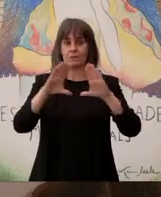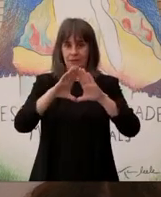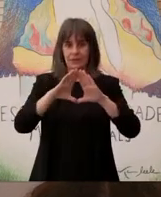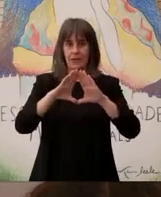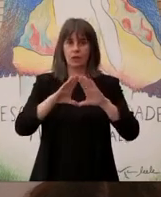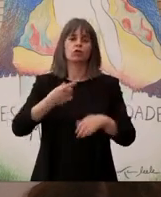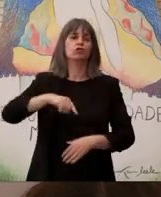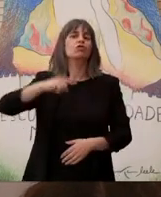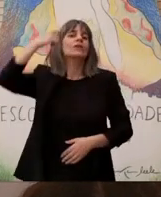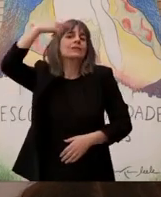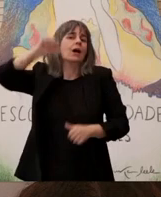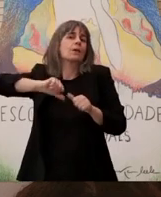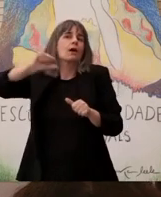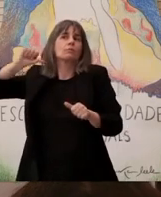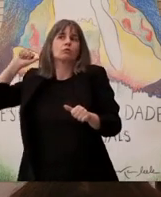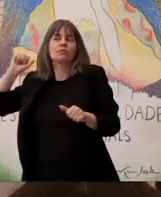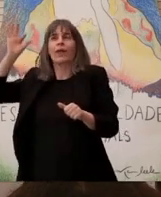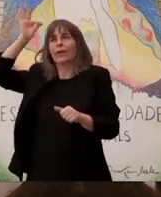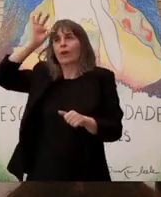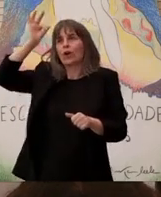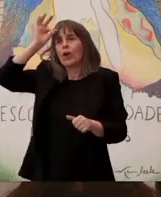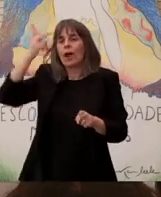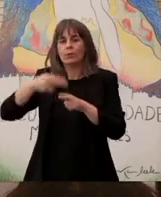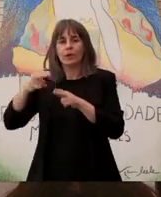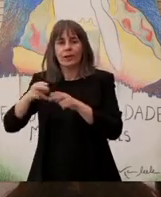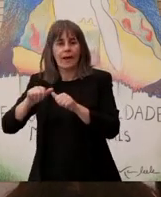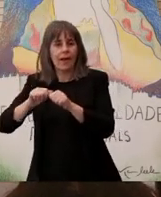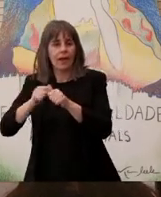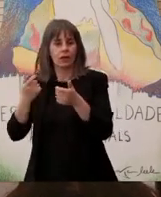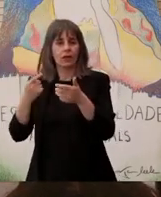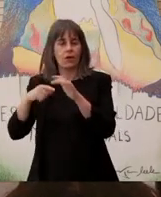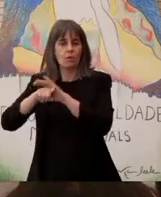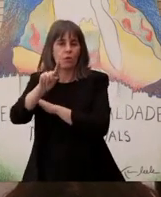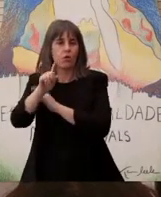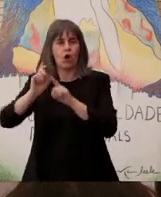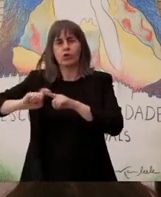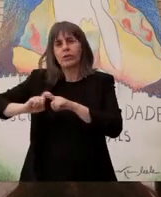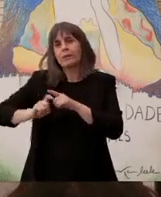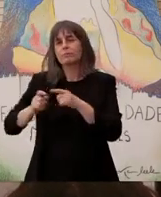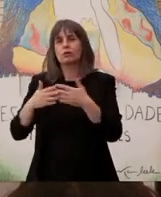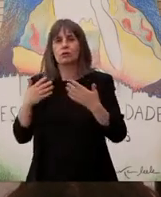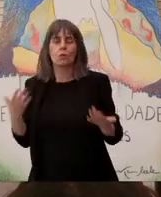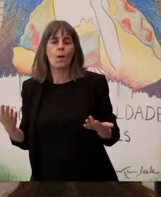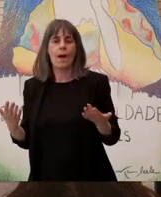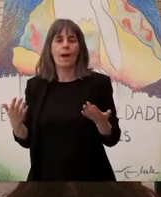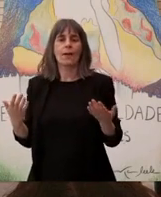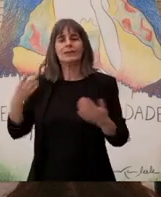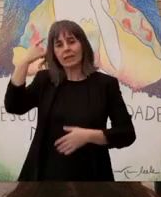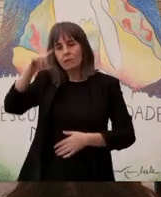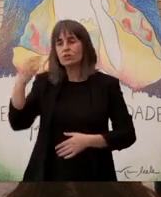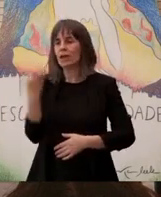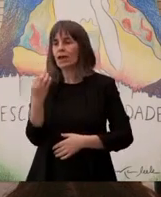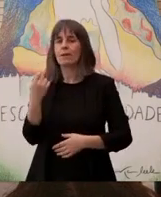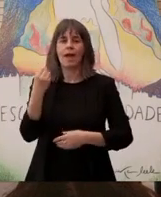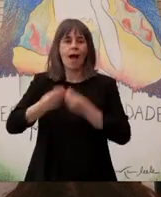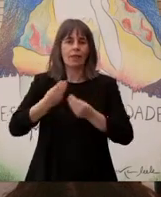saber a teoría las políticas de género de evolución de las tipologías las políticas de género sabíamos que había que ofrecermein streaming de schner o